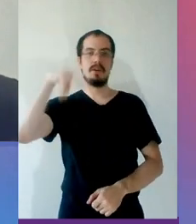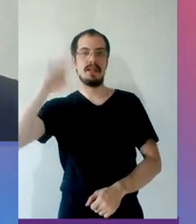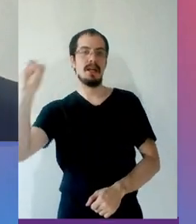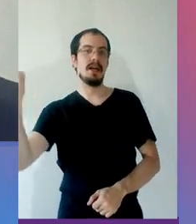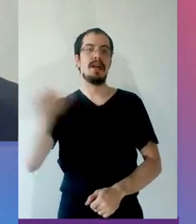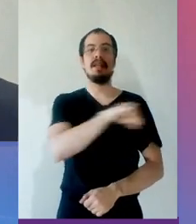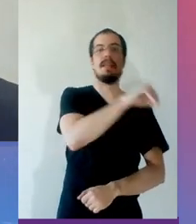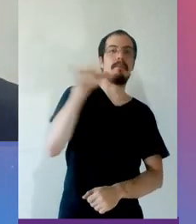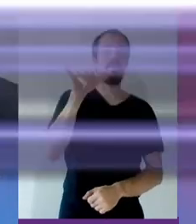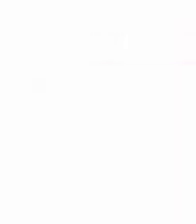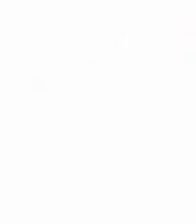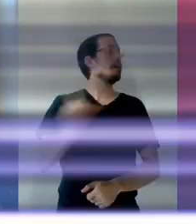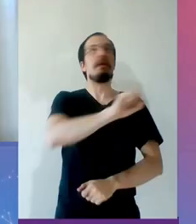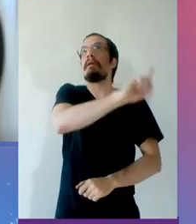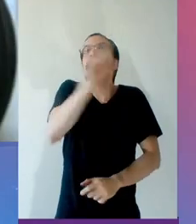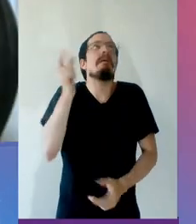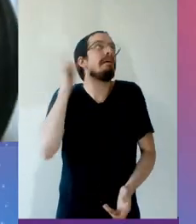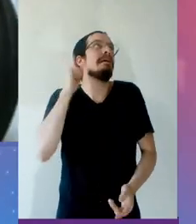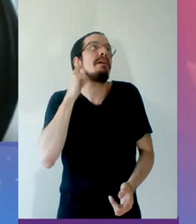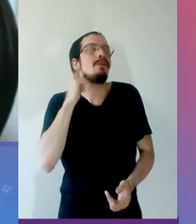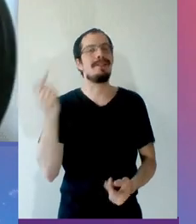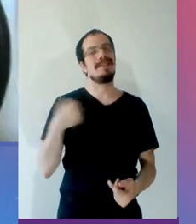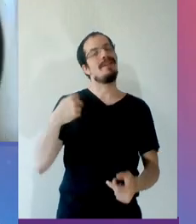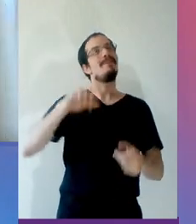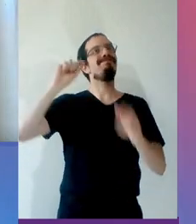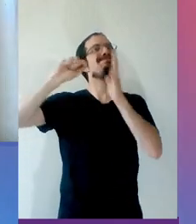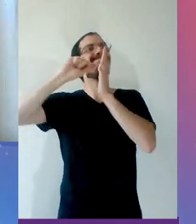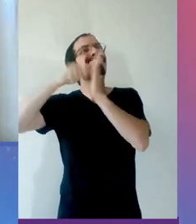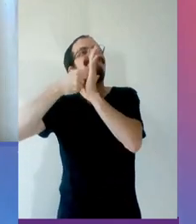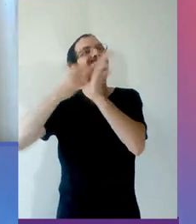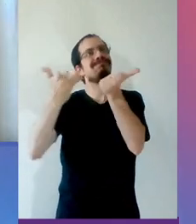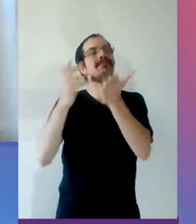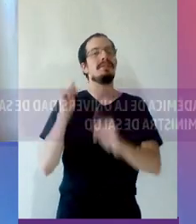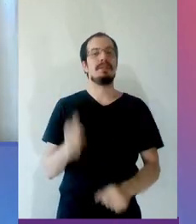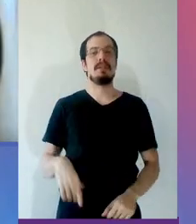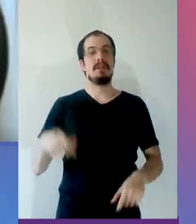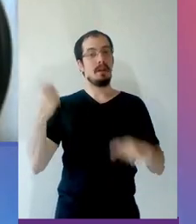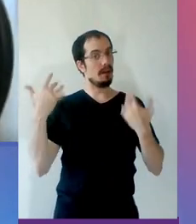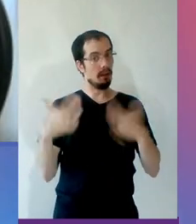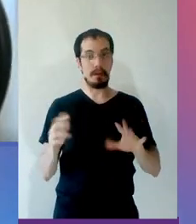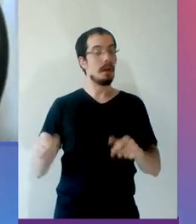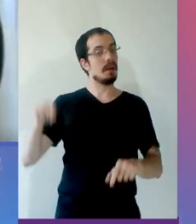Elia, la escuchamos. Bueno, primero que nada, gracias a Alison y